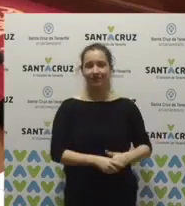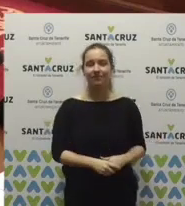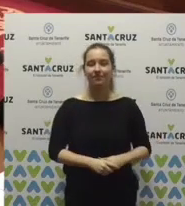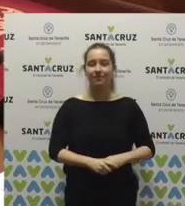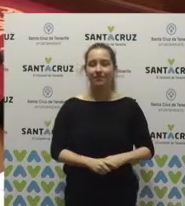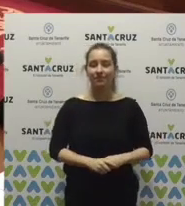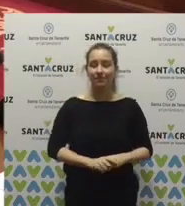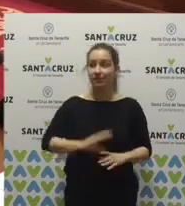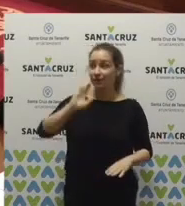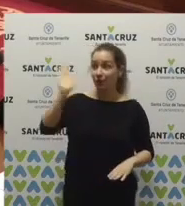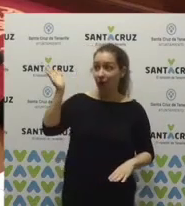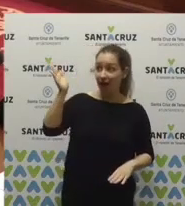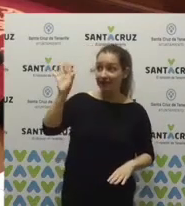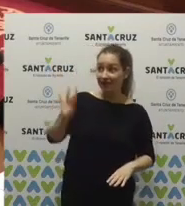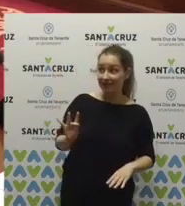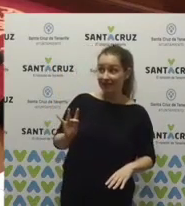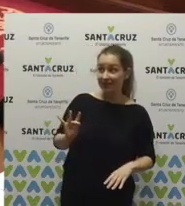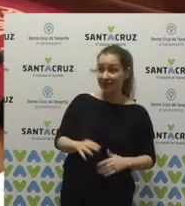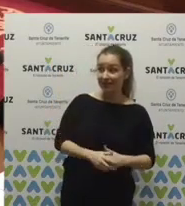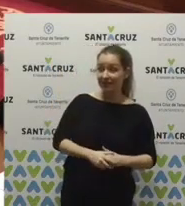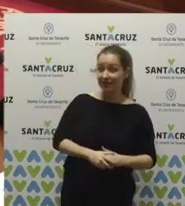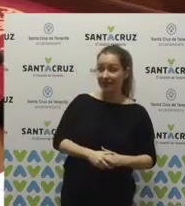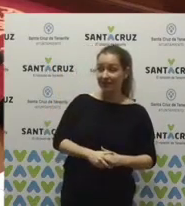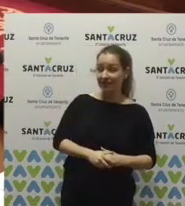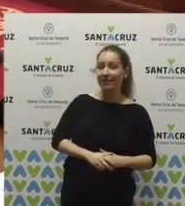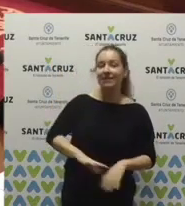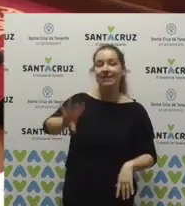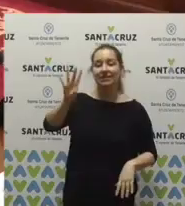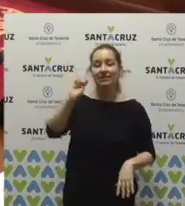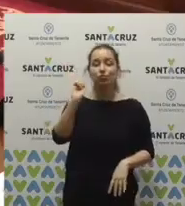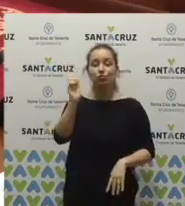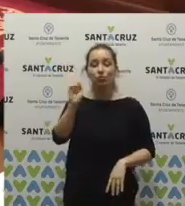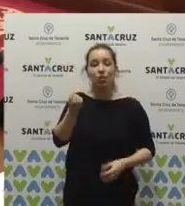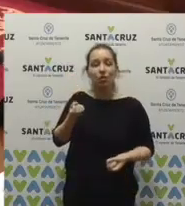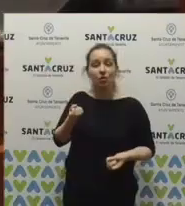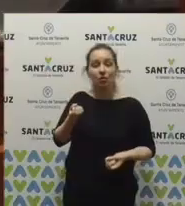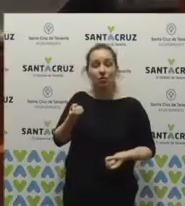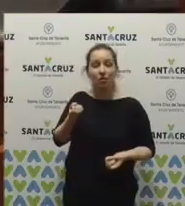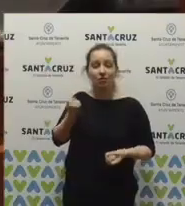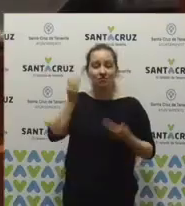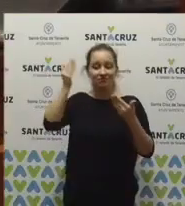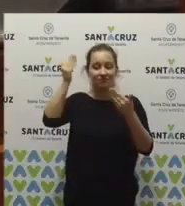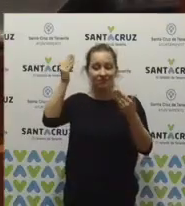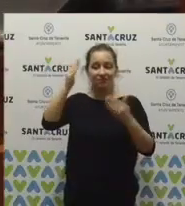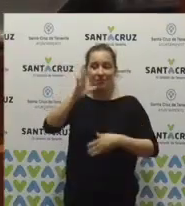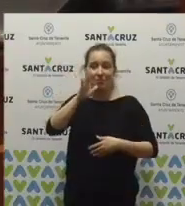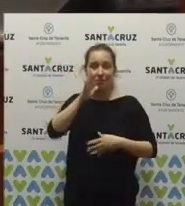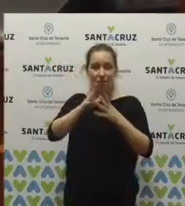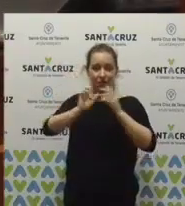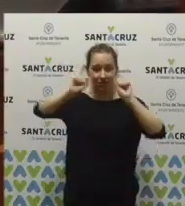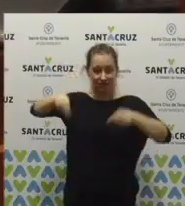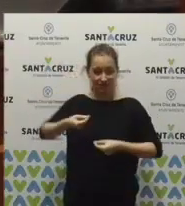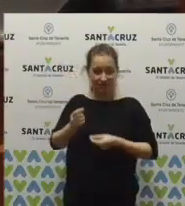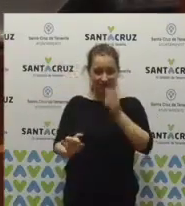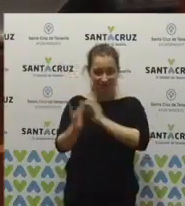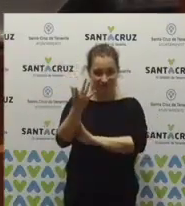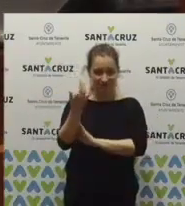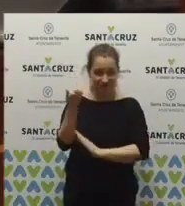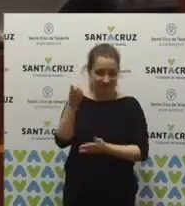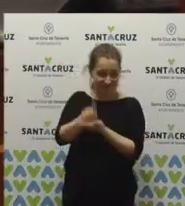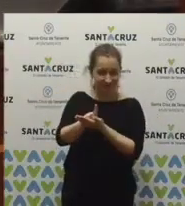hola sí si solamente para congratularnos por la suscripción de este convenio que viene a dar continuidad